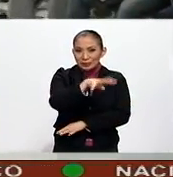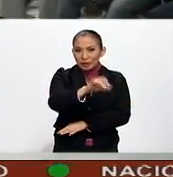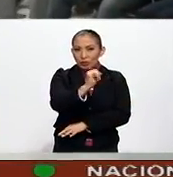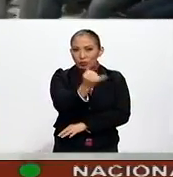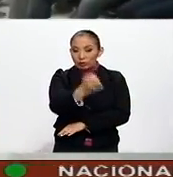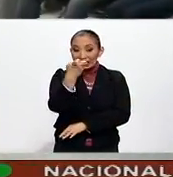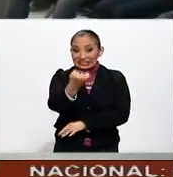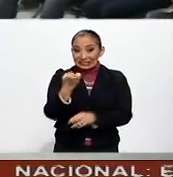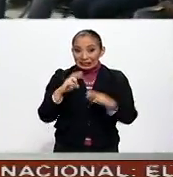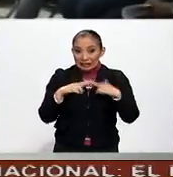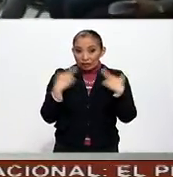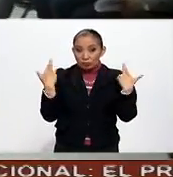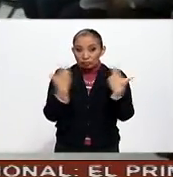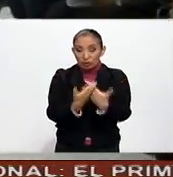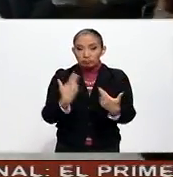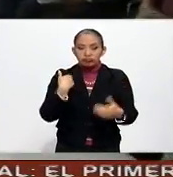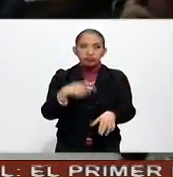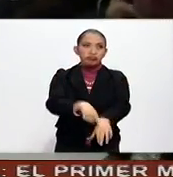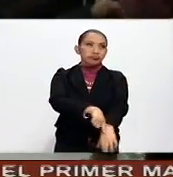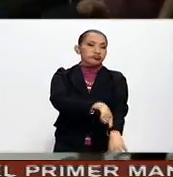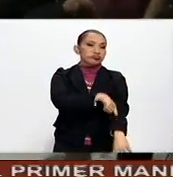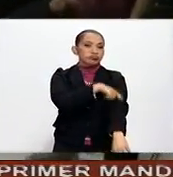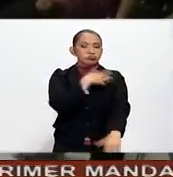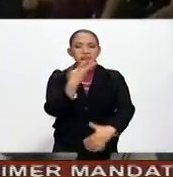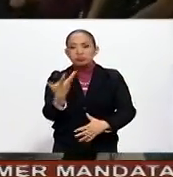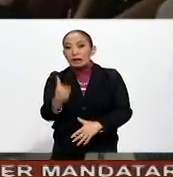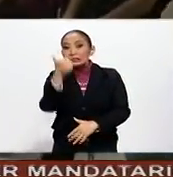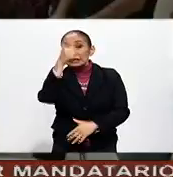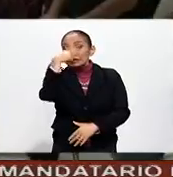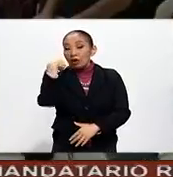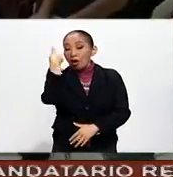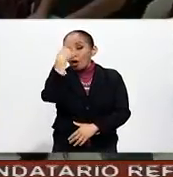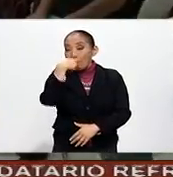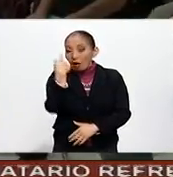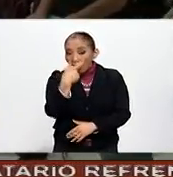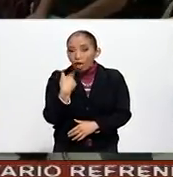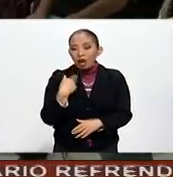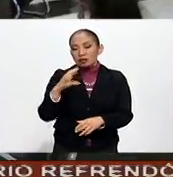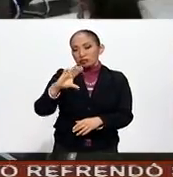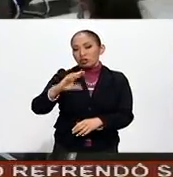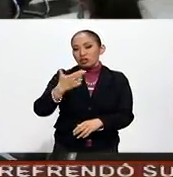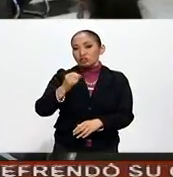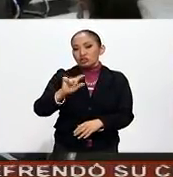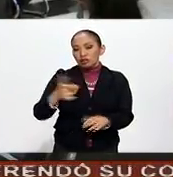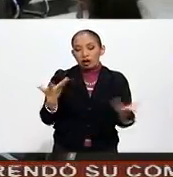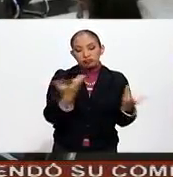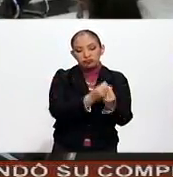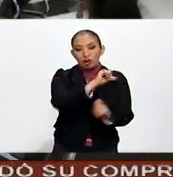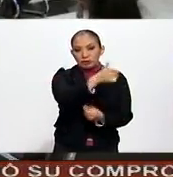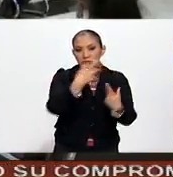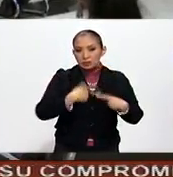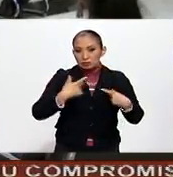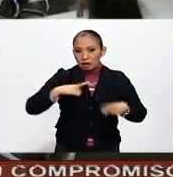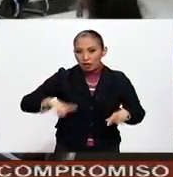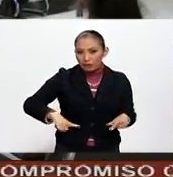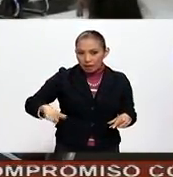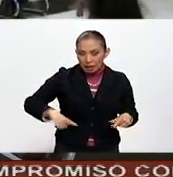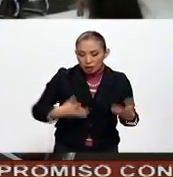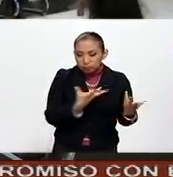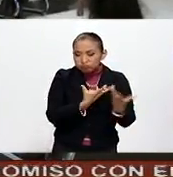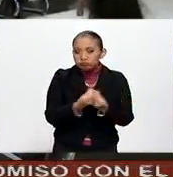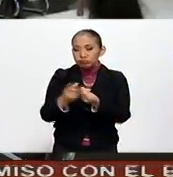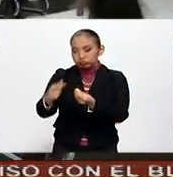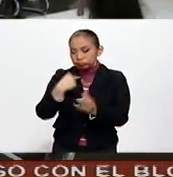junio. En este encuentro, que se prolongó por más de 6 horas, Osorio Chong, acompañado de otros funcionarios federales, se